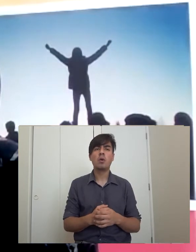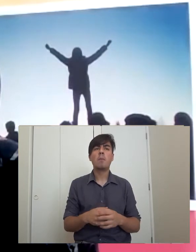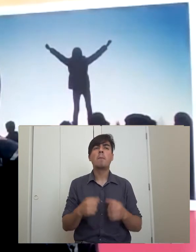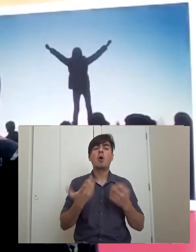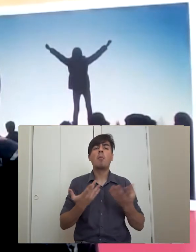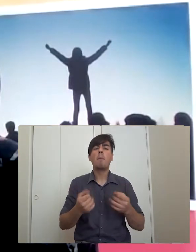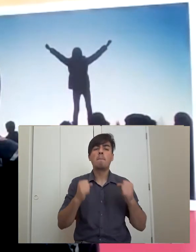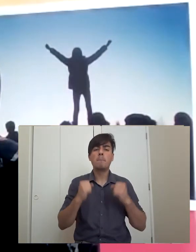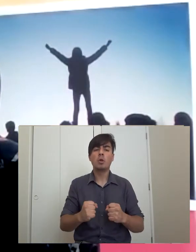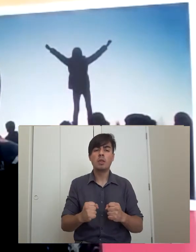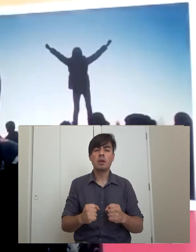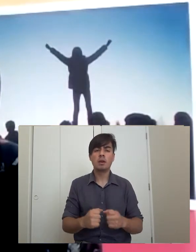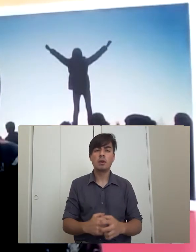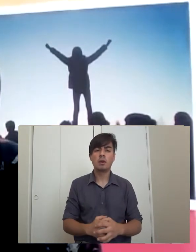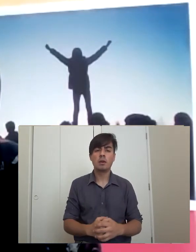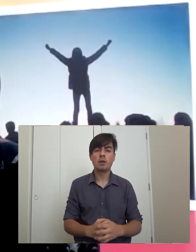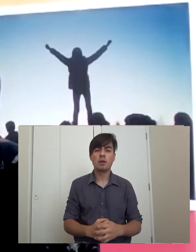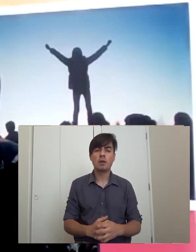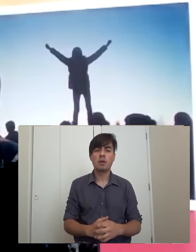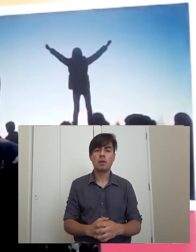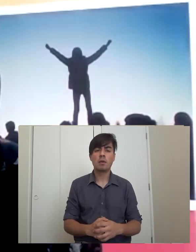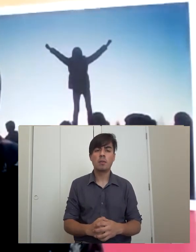cómo podemos